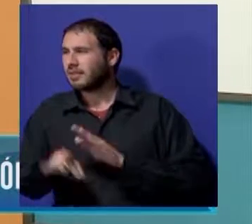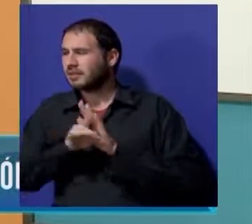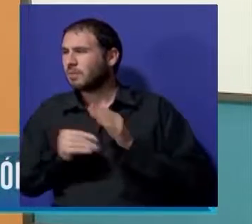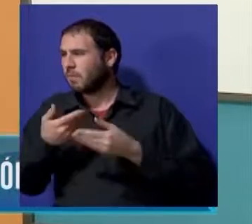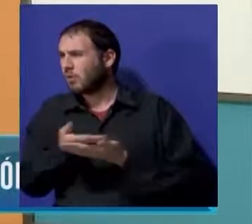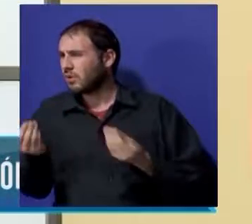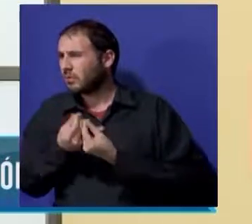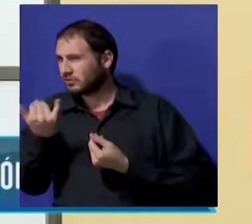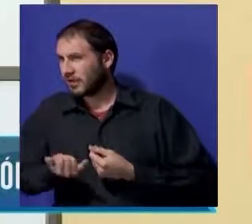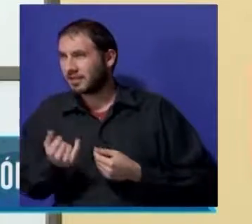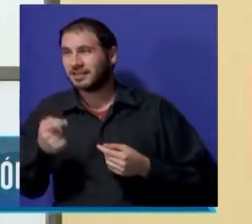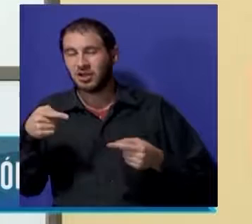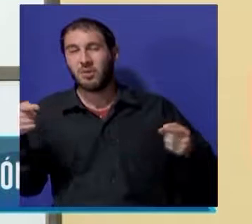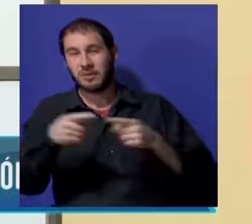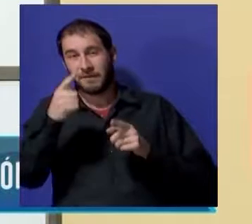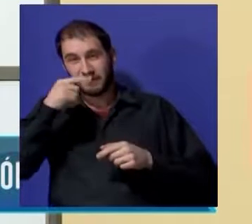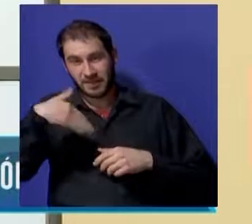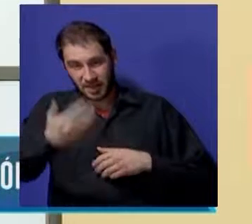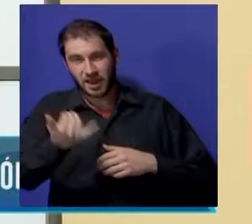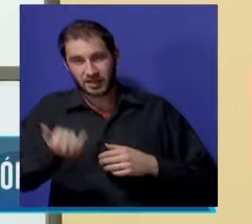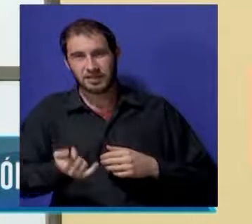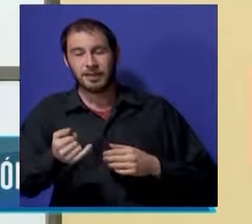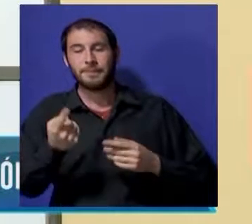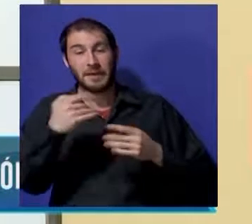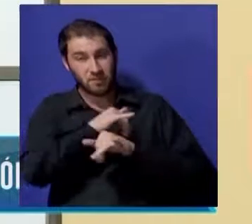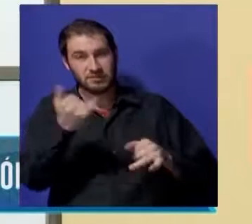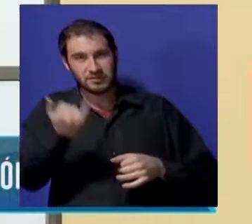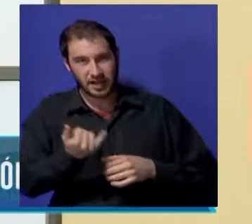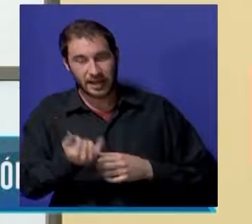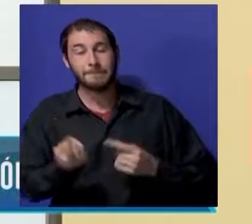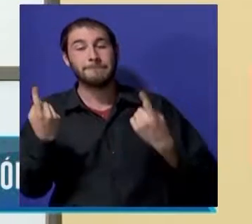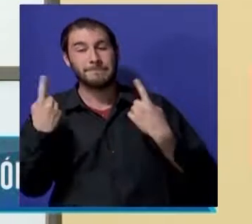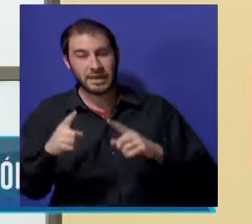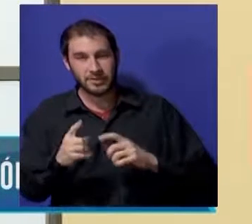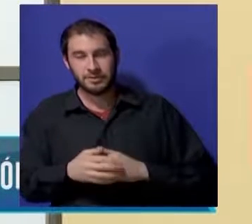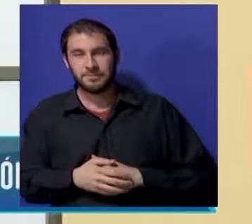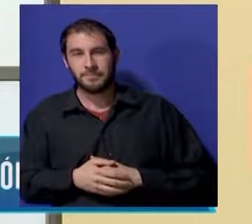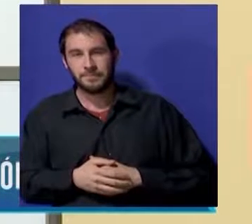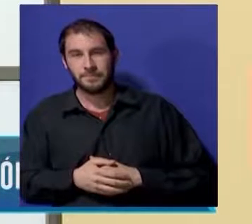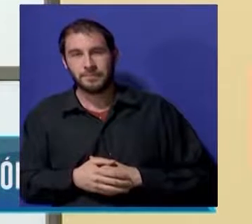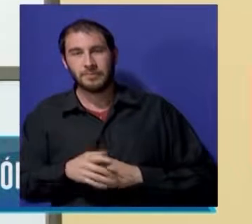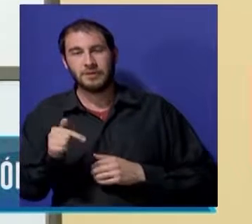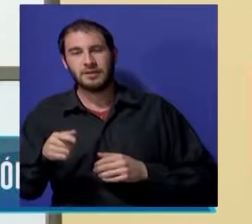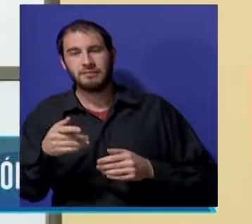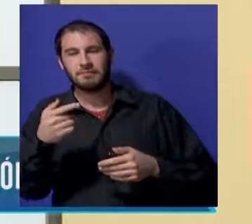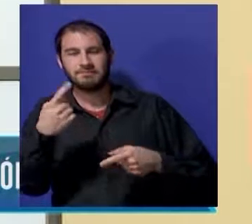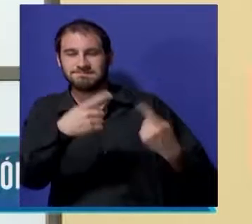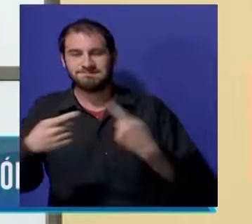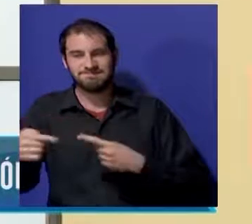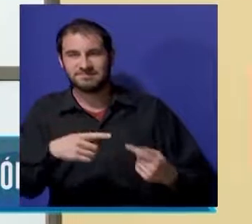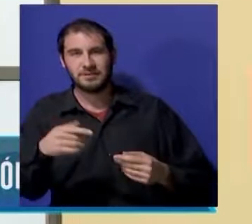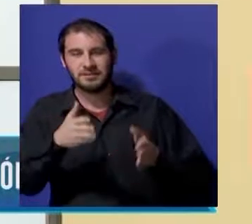es un poco el desafío y no. En realidad hay información, pero está dispersa, está muy